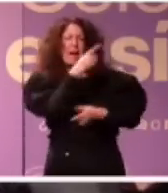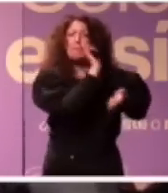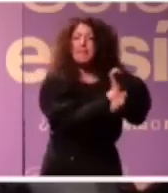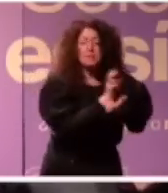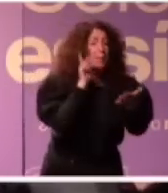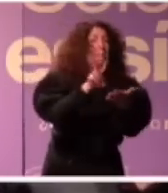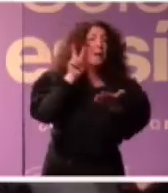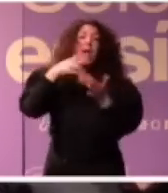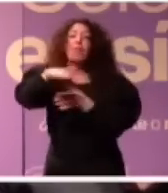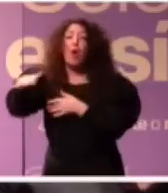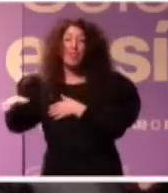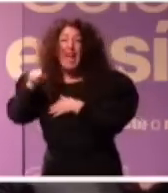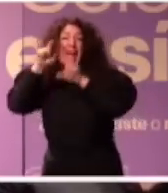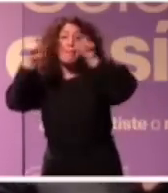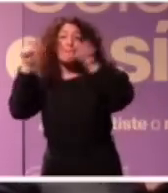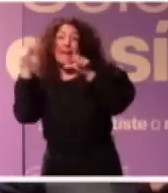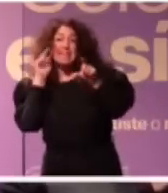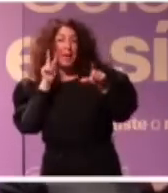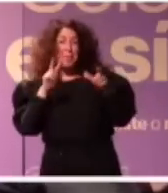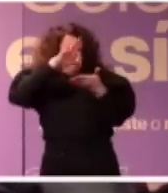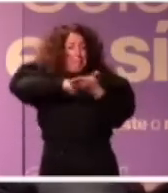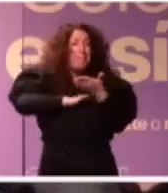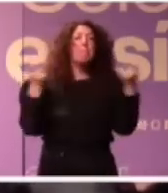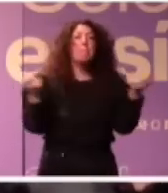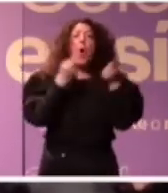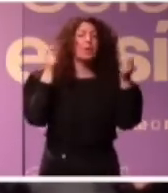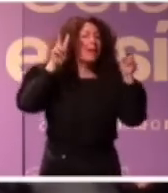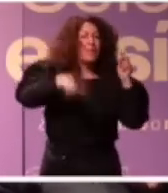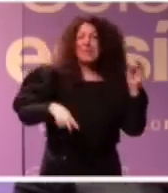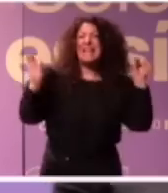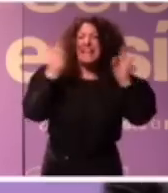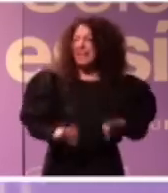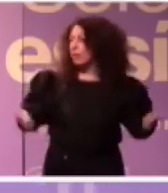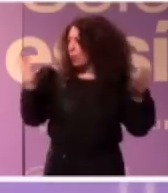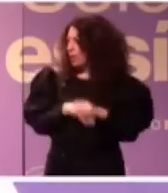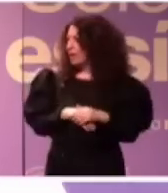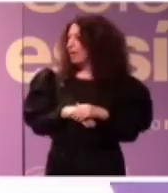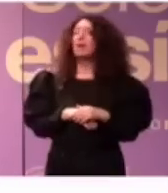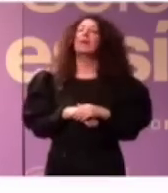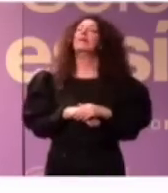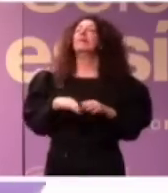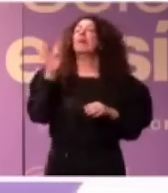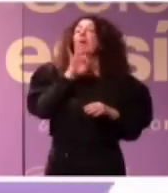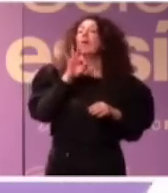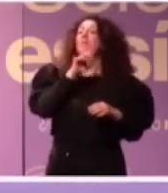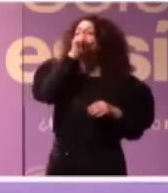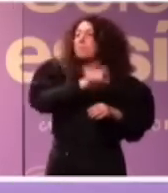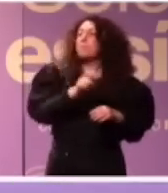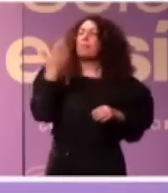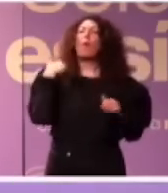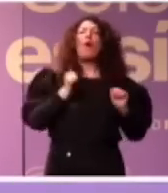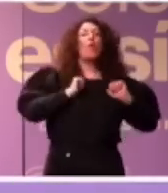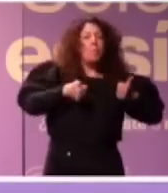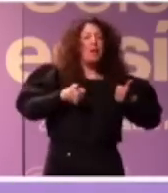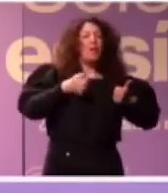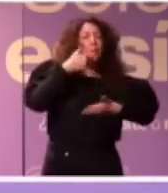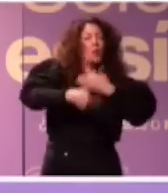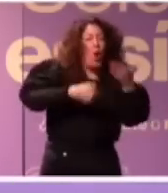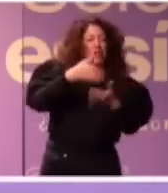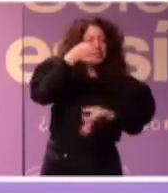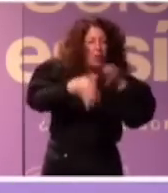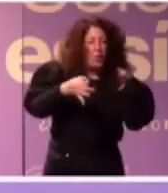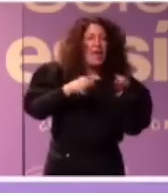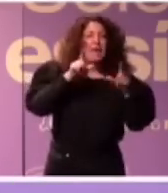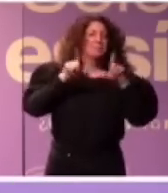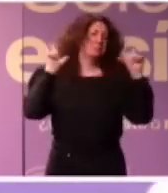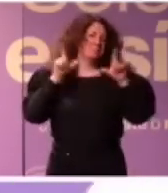ese empresario? Ninguna. ¿Sabéis cuántas portadas ocupó Victoria Rosell cuando le empezaron ese proceso judicial